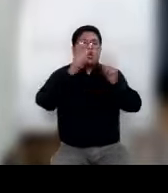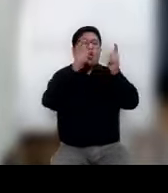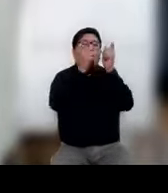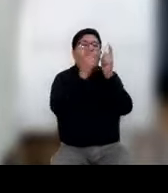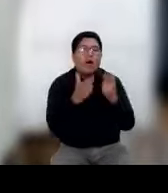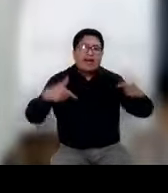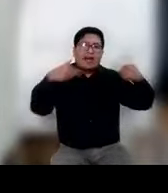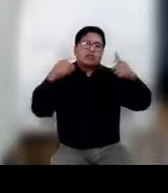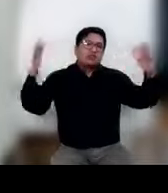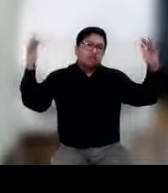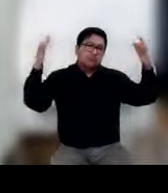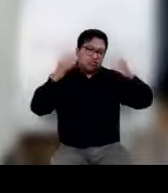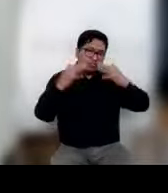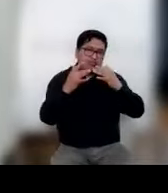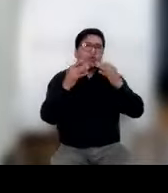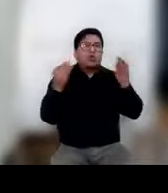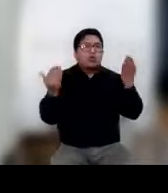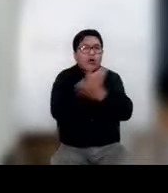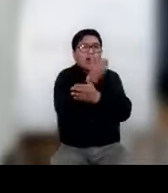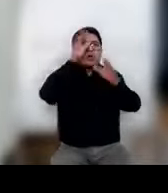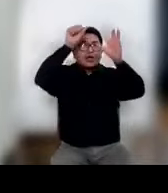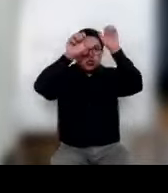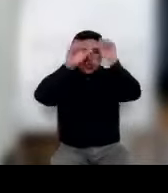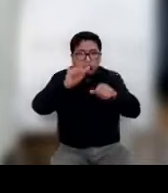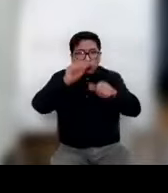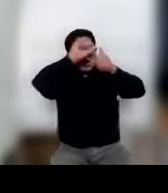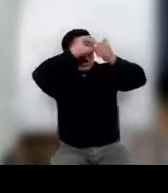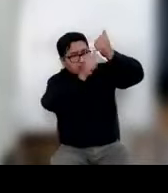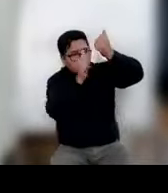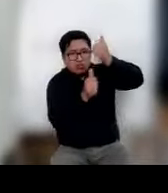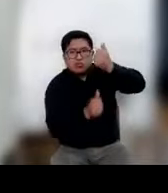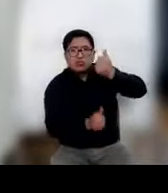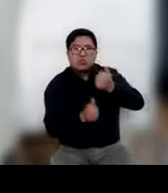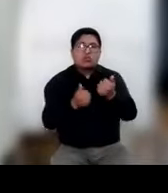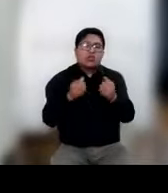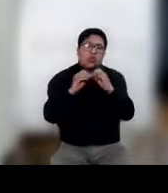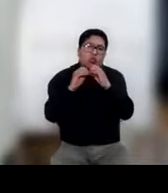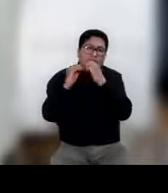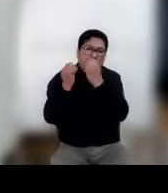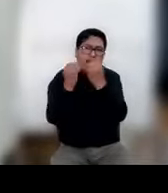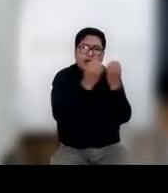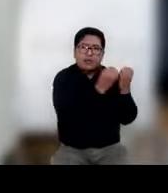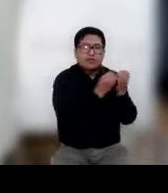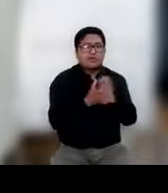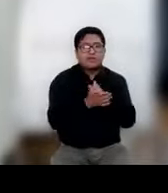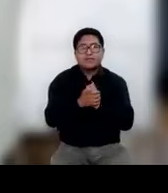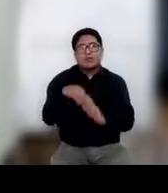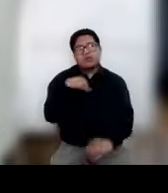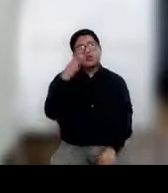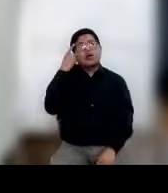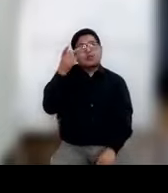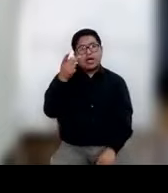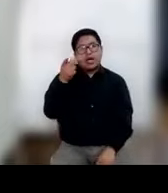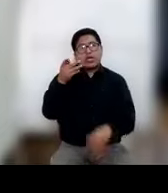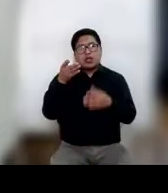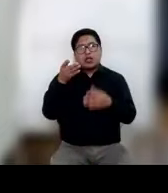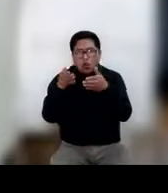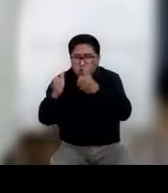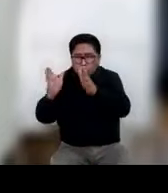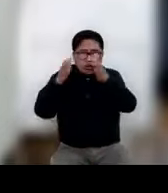precisamente de organizarse a lo que son las organizaciones de los nats y ver algunas alternativas de cómo